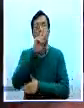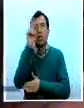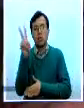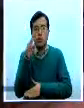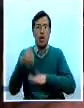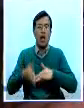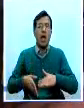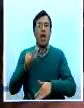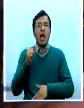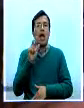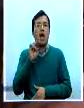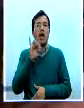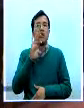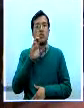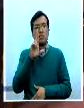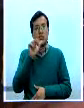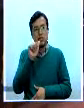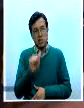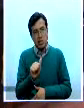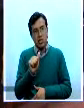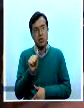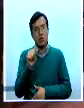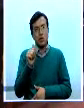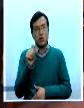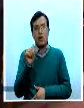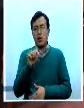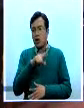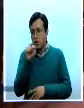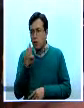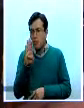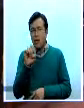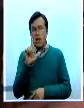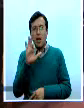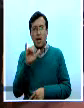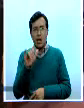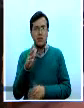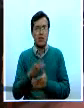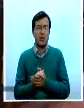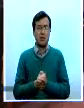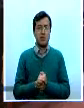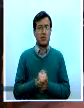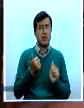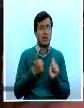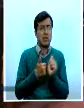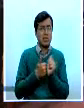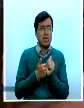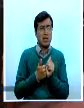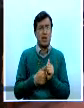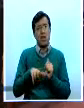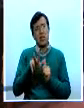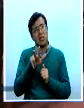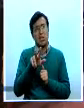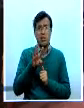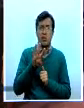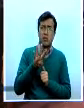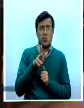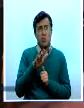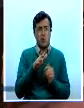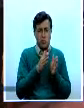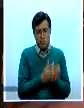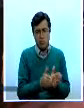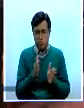tenemos obviamente ahí aparece ya la calle benalcázar y luego la plaza de san francisco digamos que ese es el rango tres a cuatro cuadras de